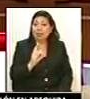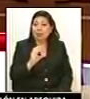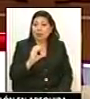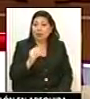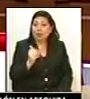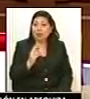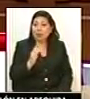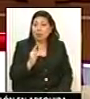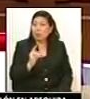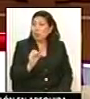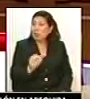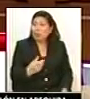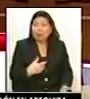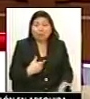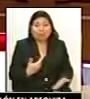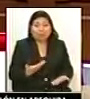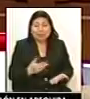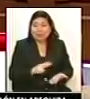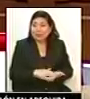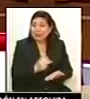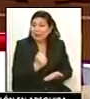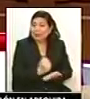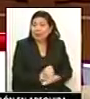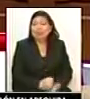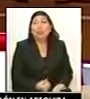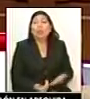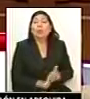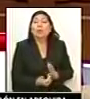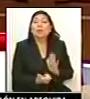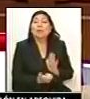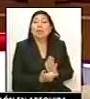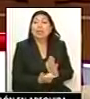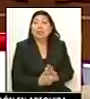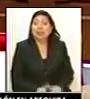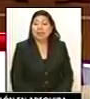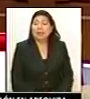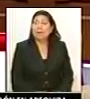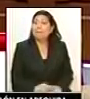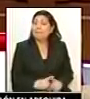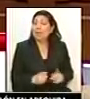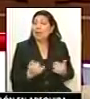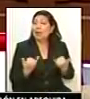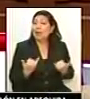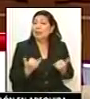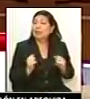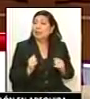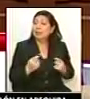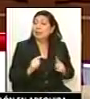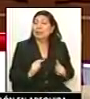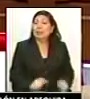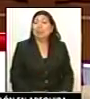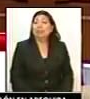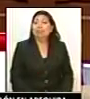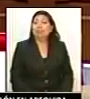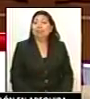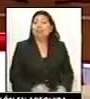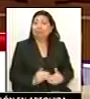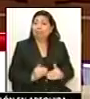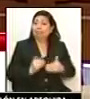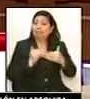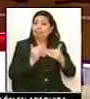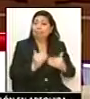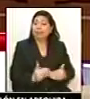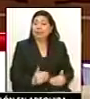la fecha todavía no hemos podido aprobar la nueva ley de hidrocarburos, pero esto, presidente, nos permite hacer esta